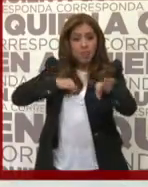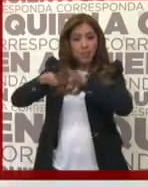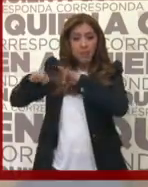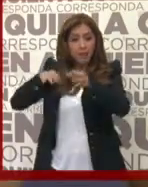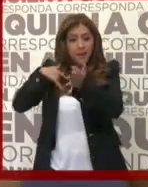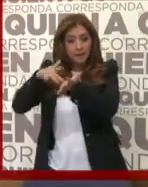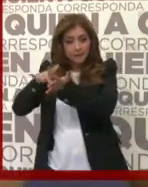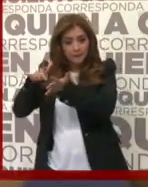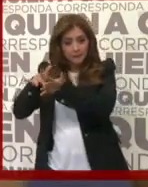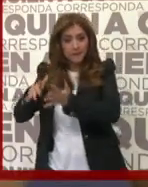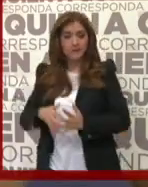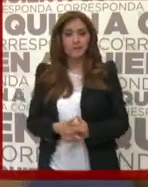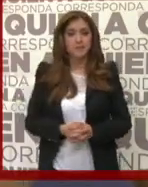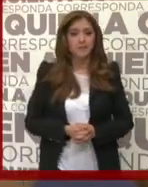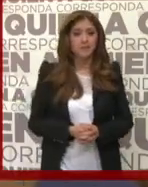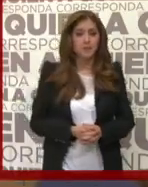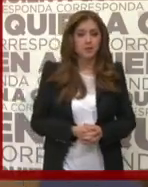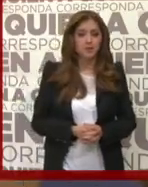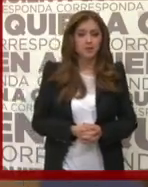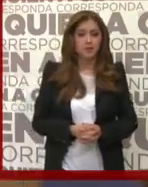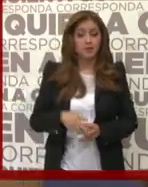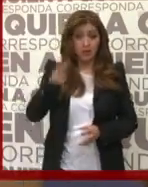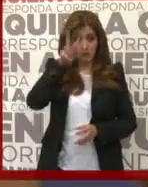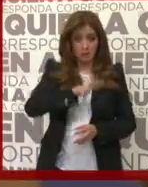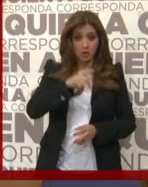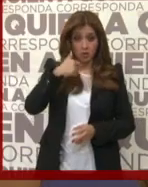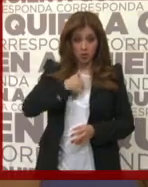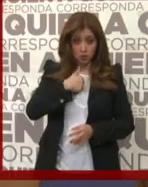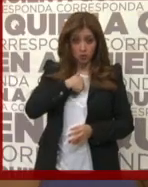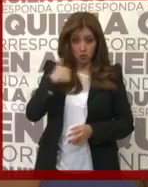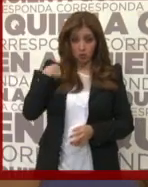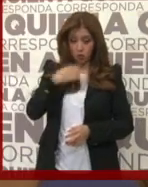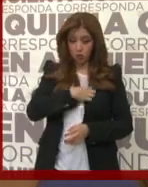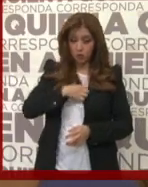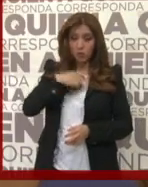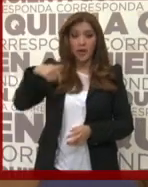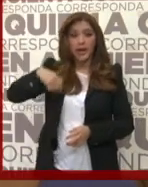semejantes. Mucha satisfacción personal, mucha experiencia personal,